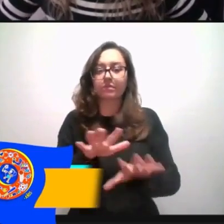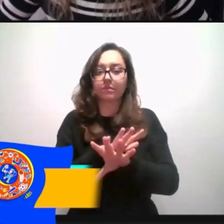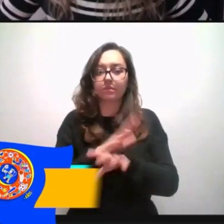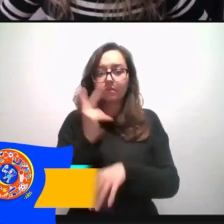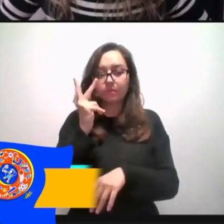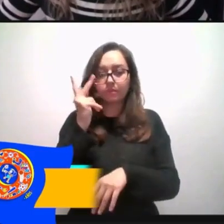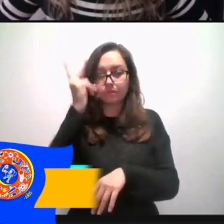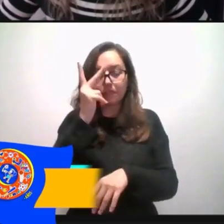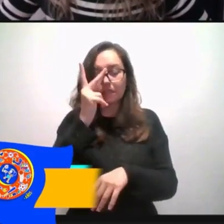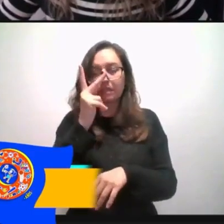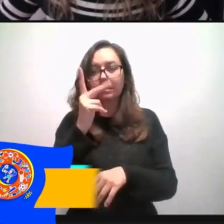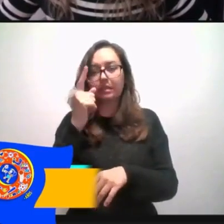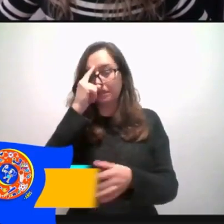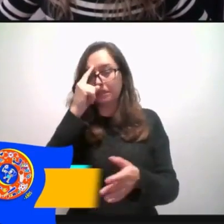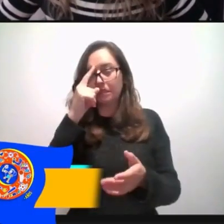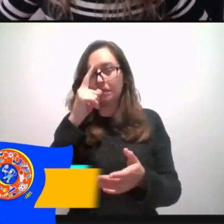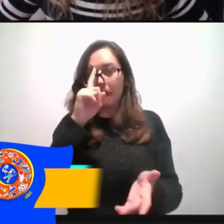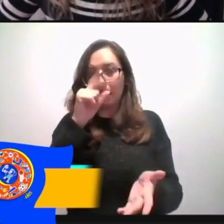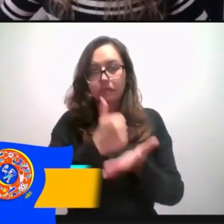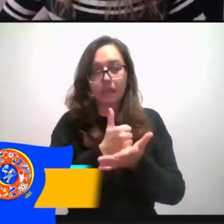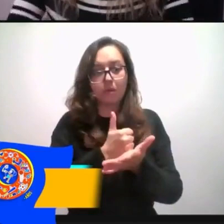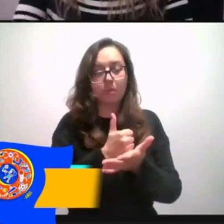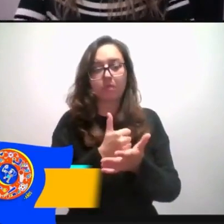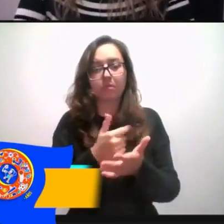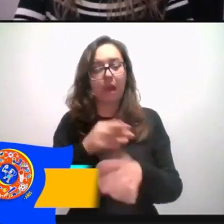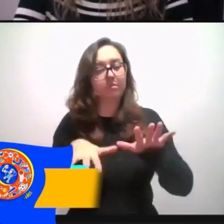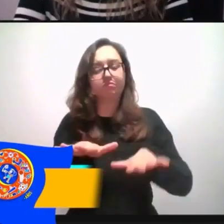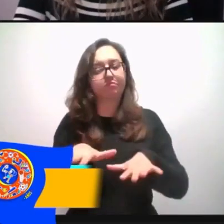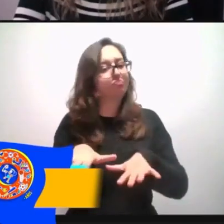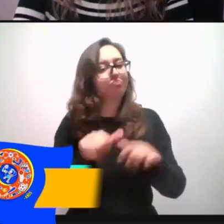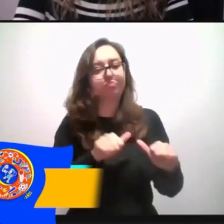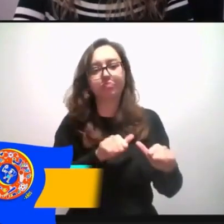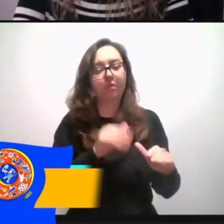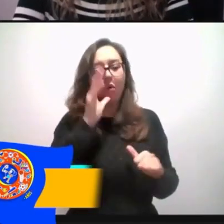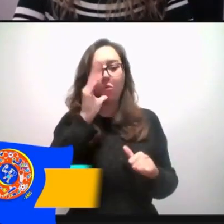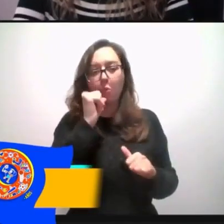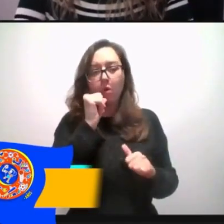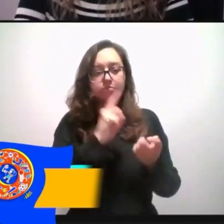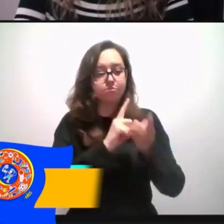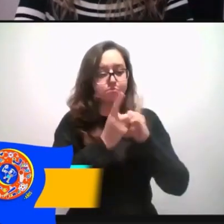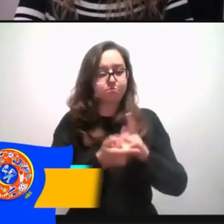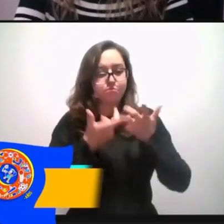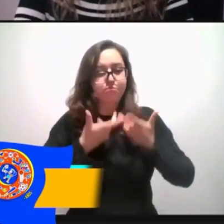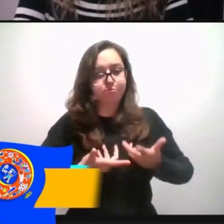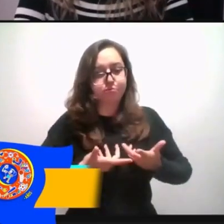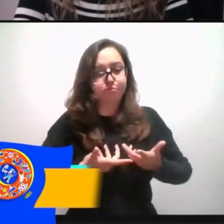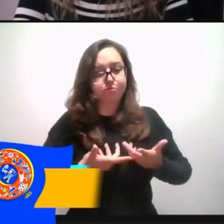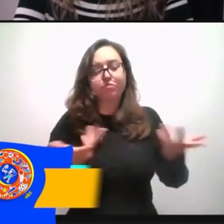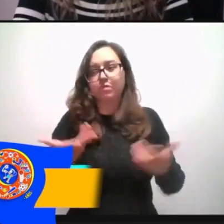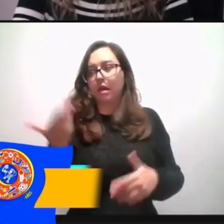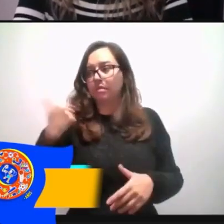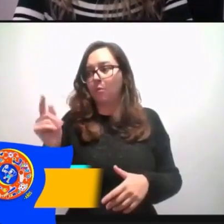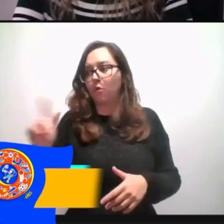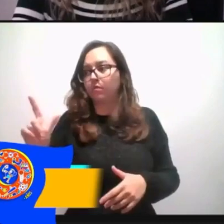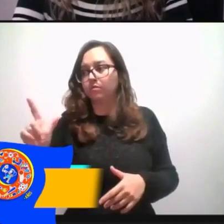esto, que algunos se quieren retirar, que ya no pueden, o incluso depresión, ansiedad, de algo que se dedicaban profesionalmente y que